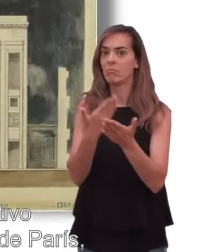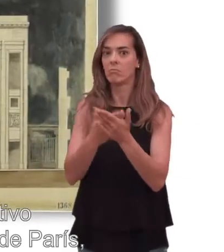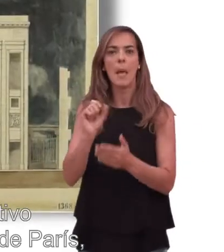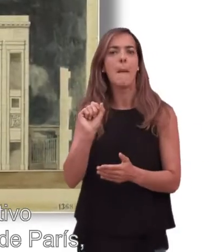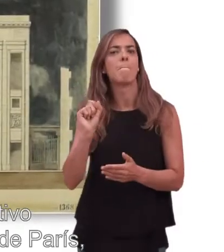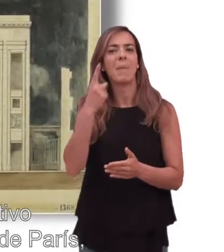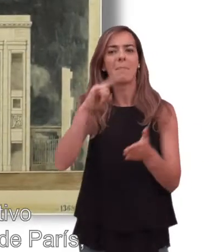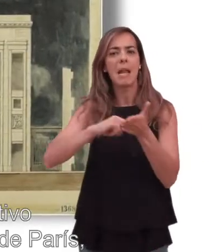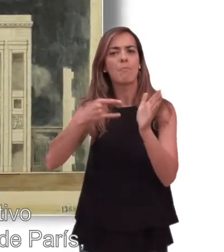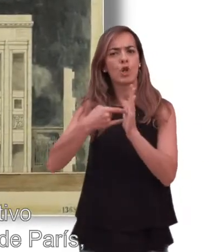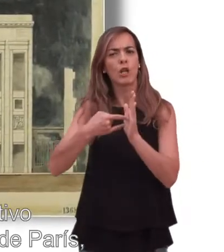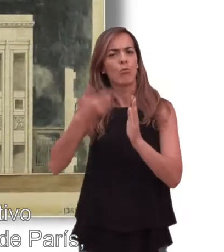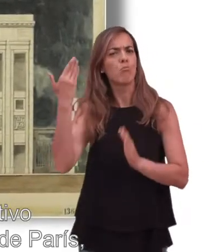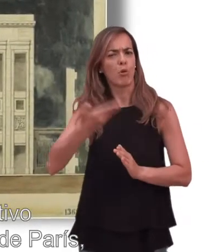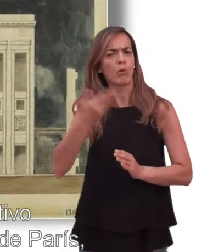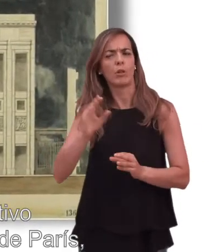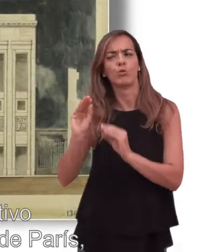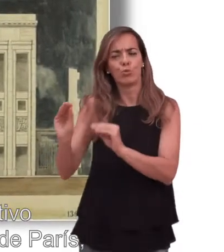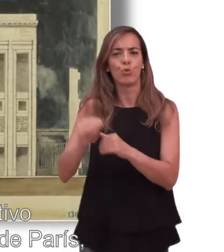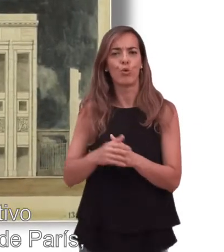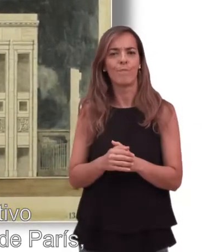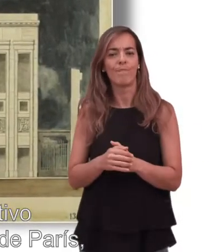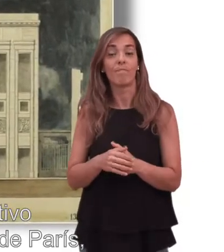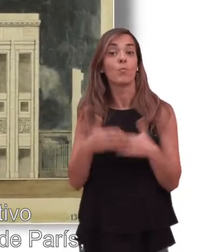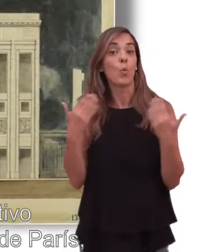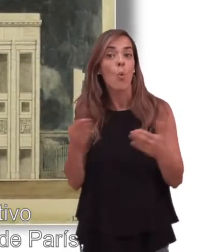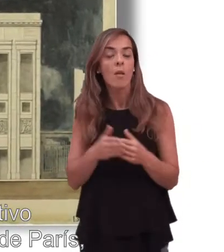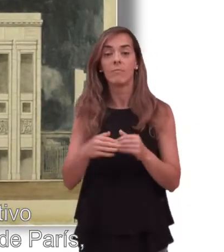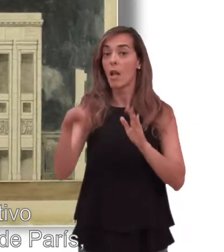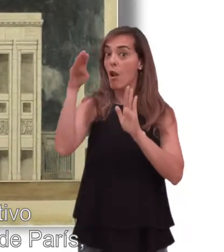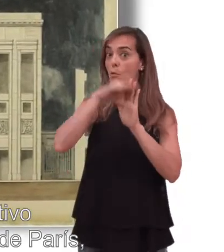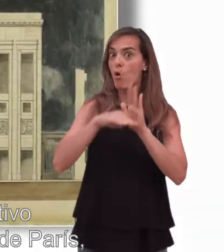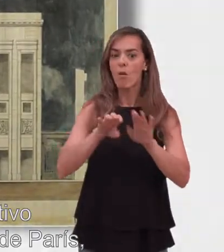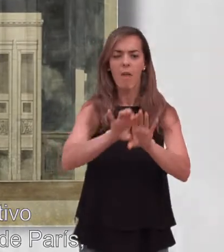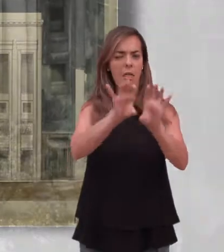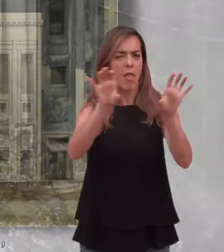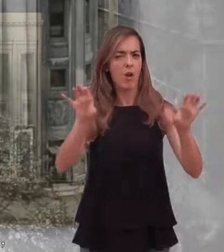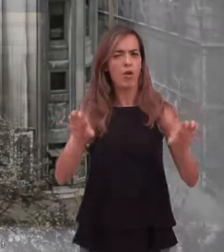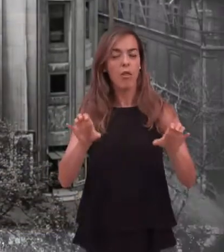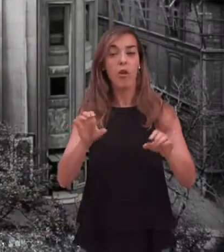fastuoso programa decorativo del Teatro de los Campos Elíseos de París,